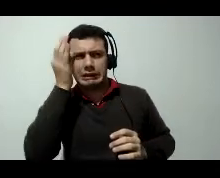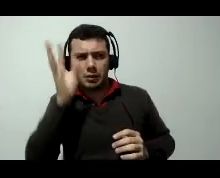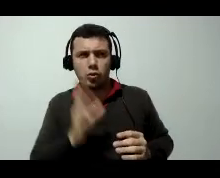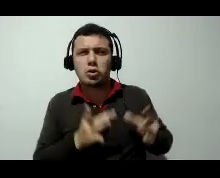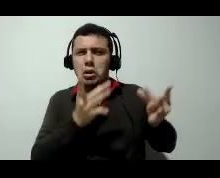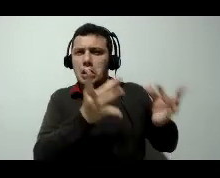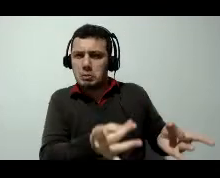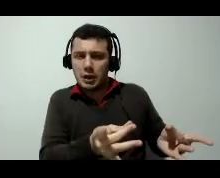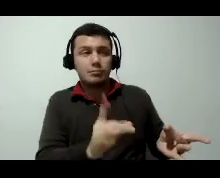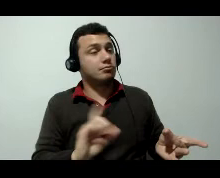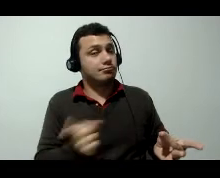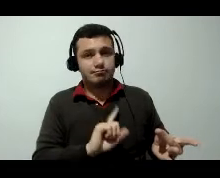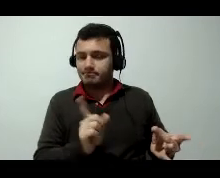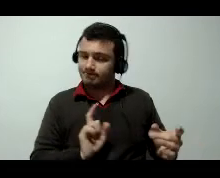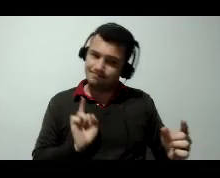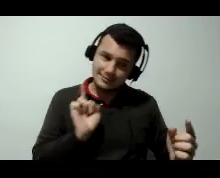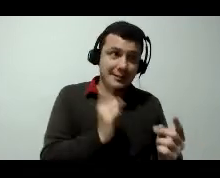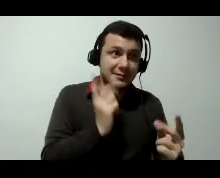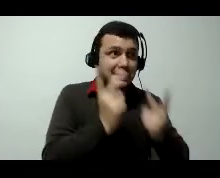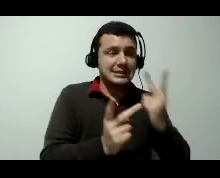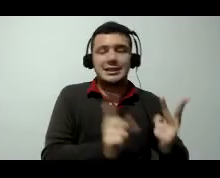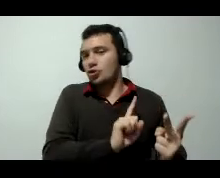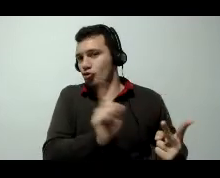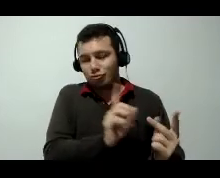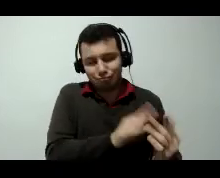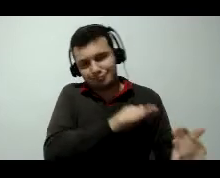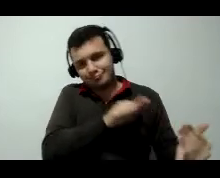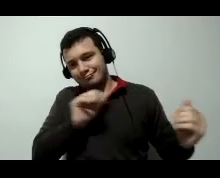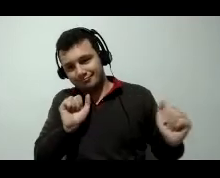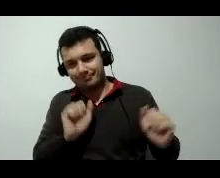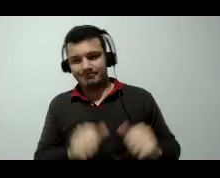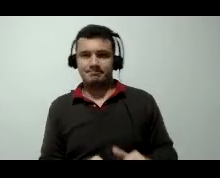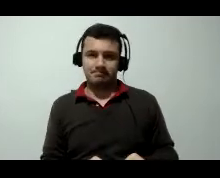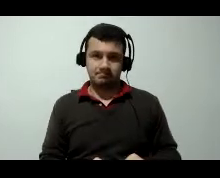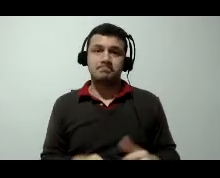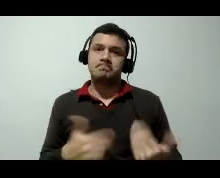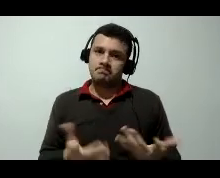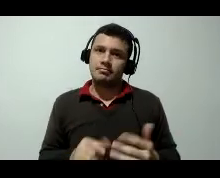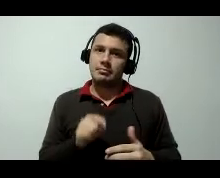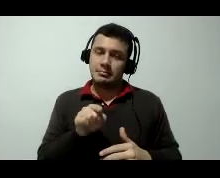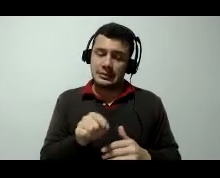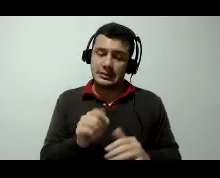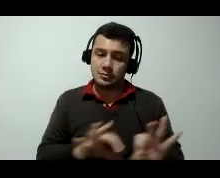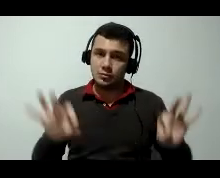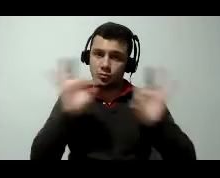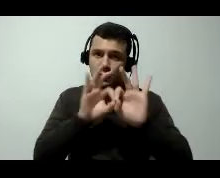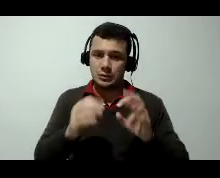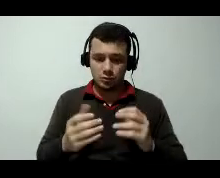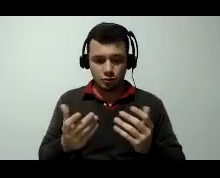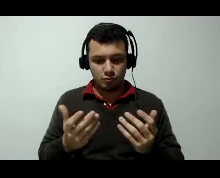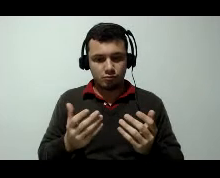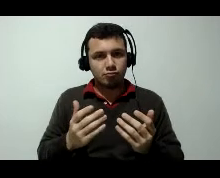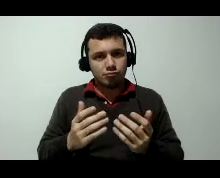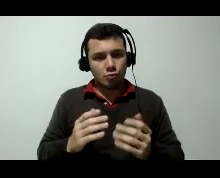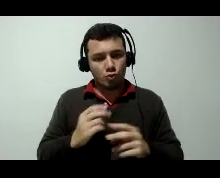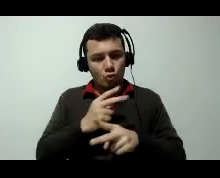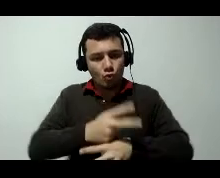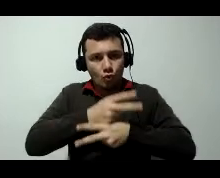aumentar la tasa de utilización de esos elementos de protección personal. De este último punto habíamos